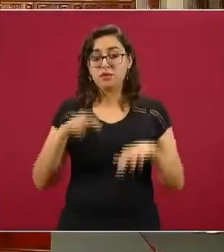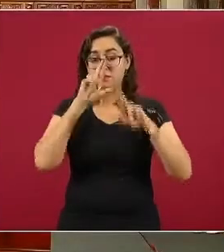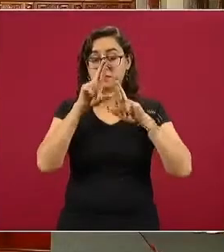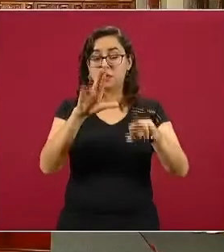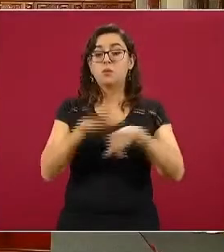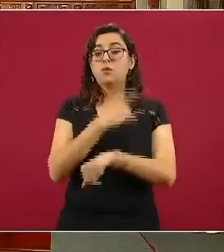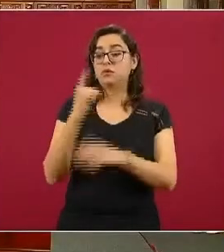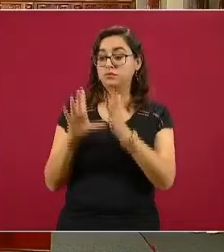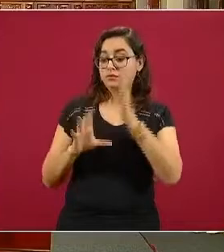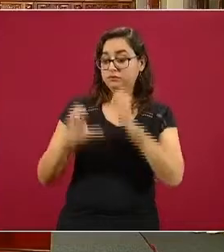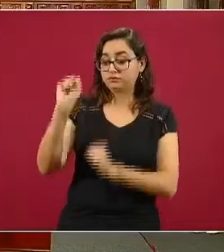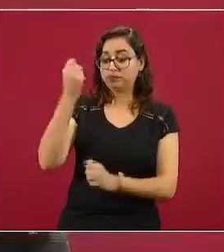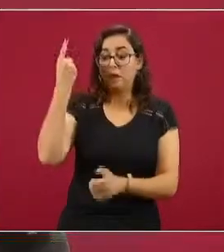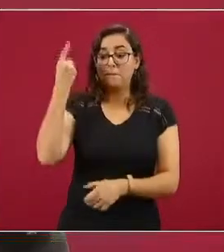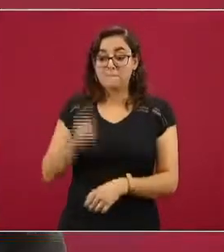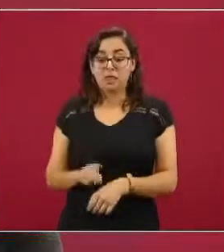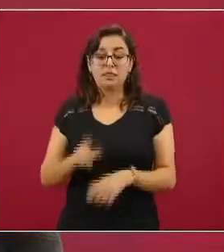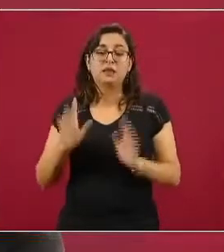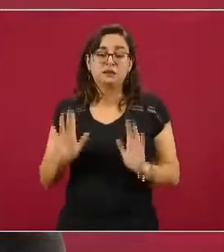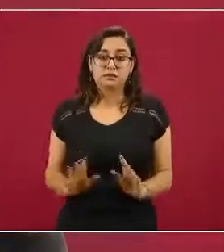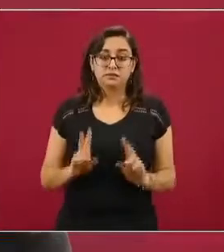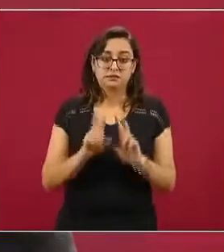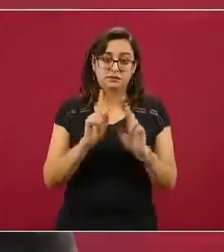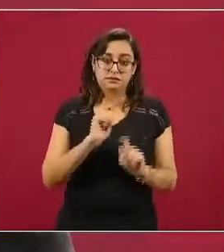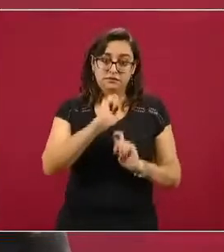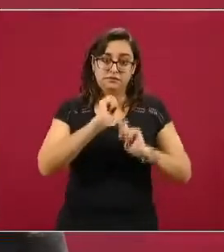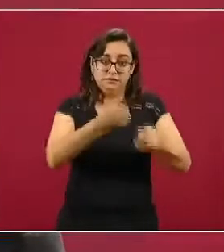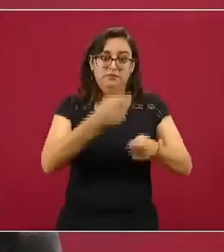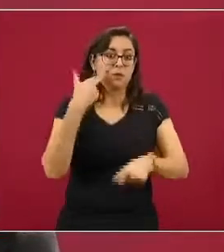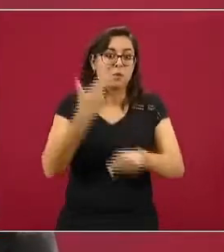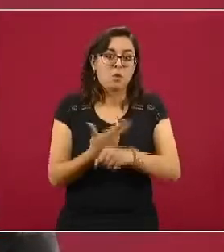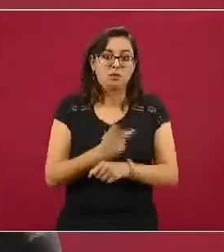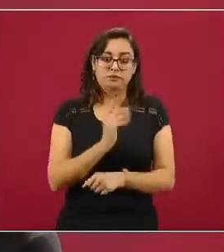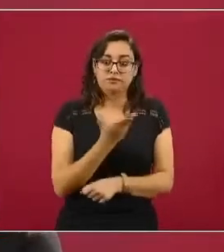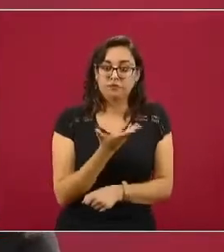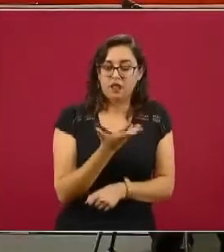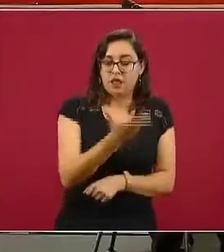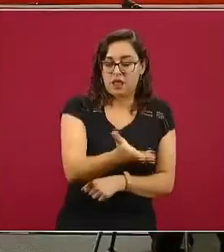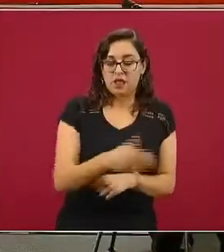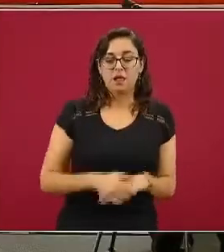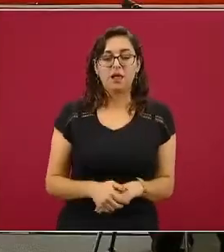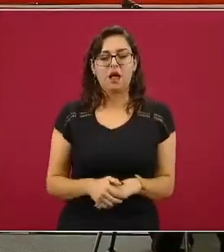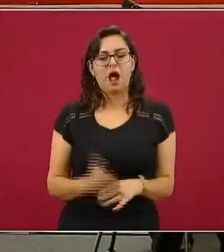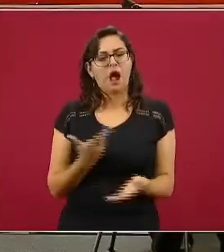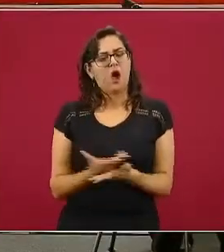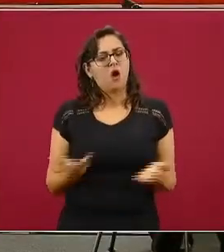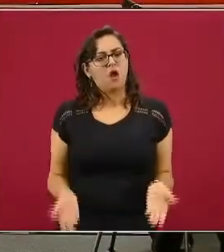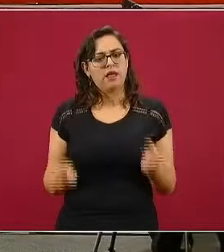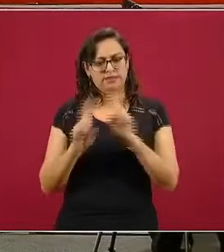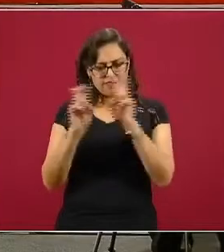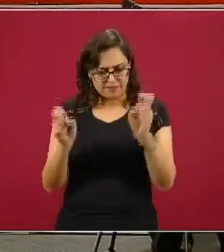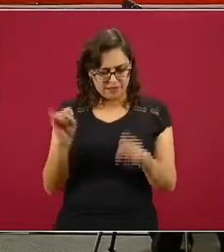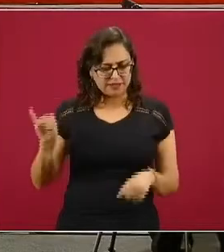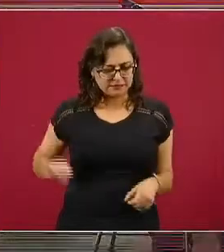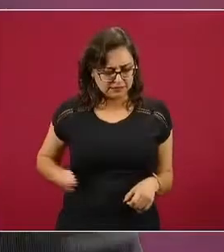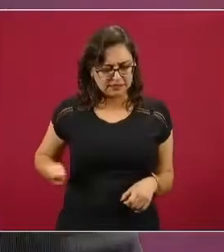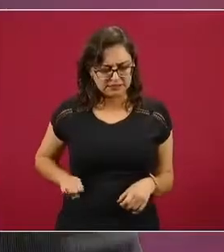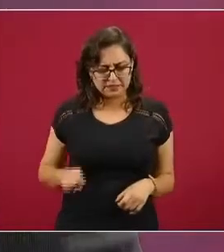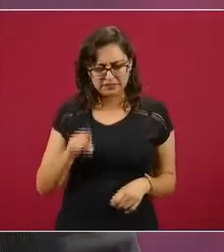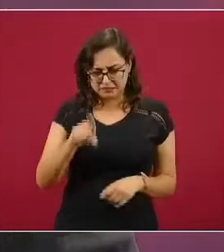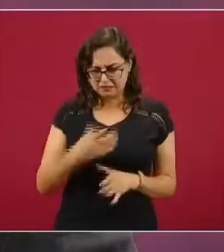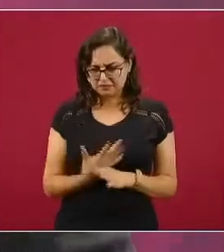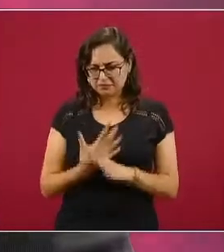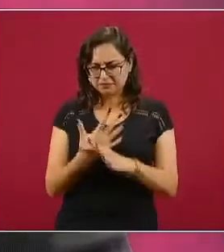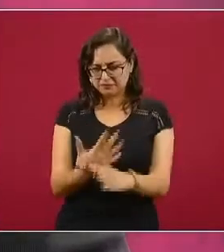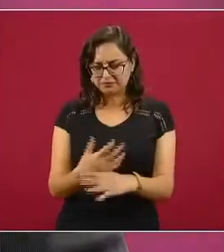salud tenemos que unirnos, ¿no? Ahora, a propósito de lo que menciona, es un elemento muy interesante y lo que se me ocurre es